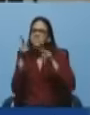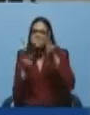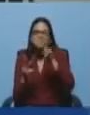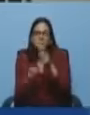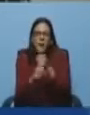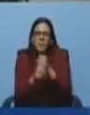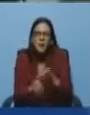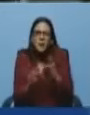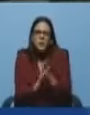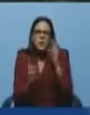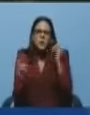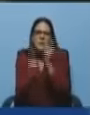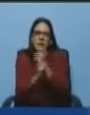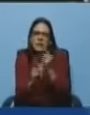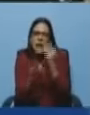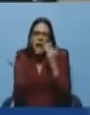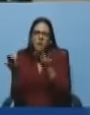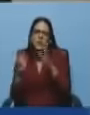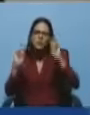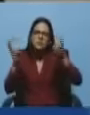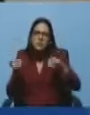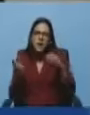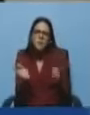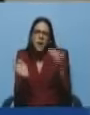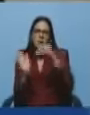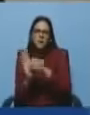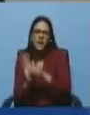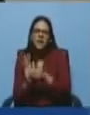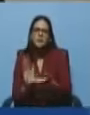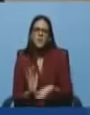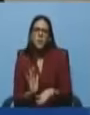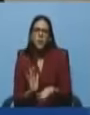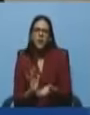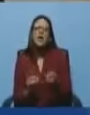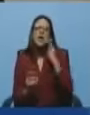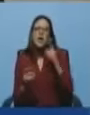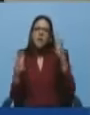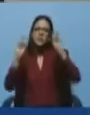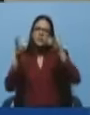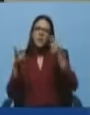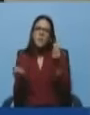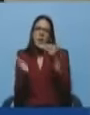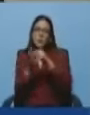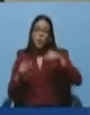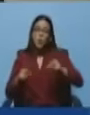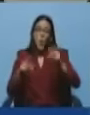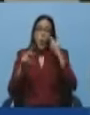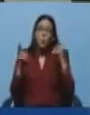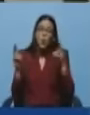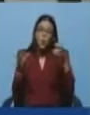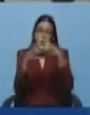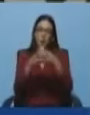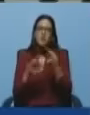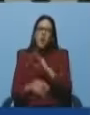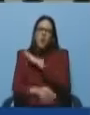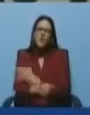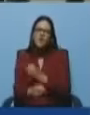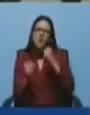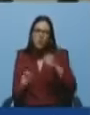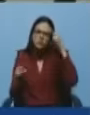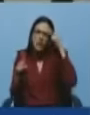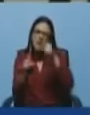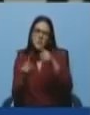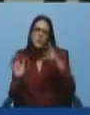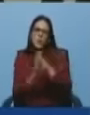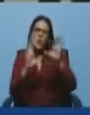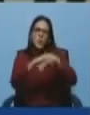en relación a los temas que serán abordados, cuyo lema en esta oportunidad será el fortalecimiento